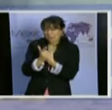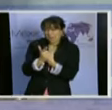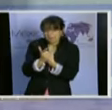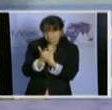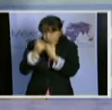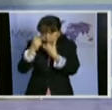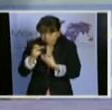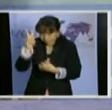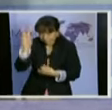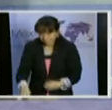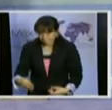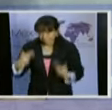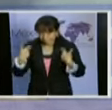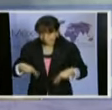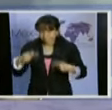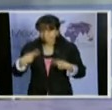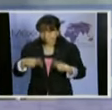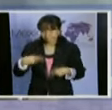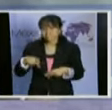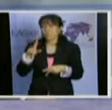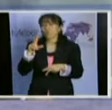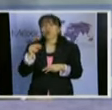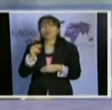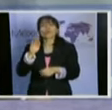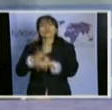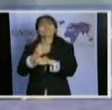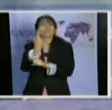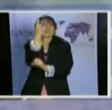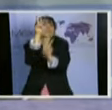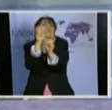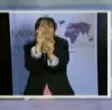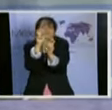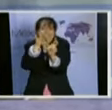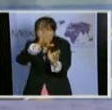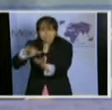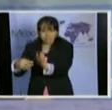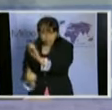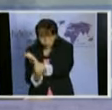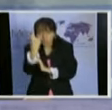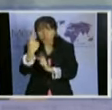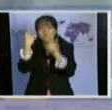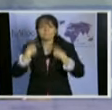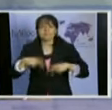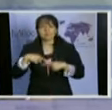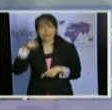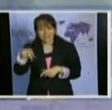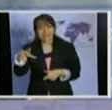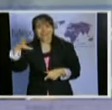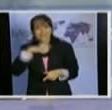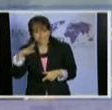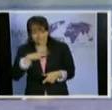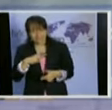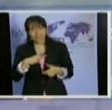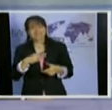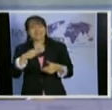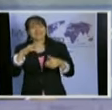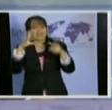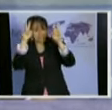una acción, tienen un programa, una narrativa, como se dice, que tienen una historia de vida, que